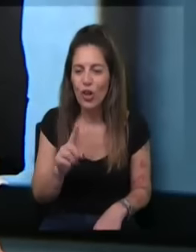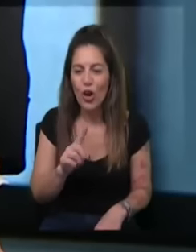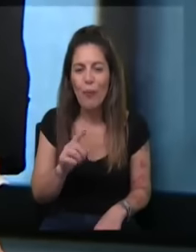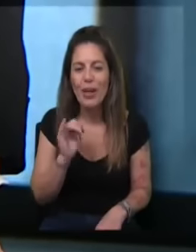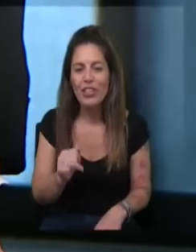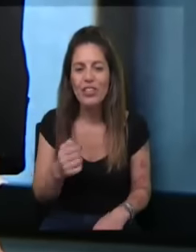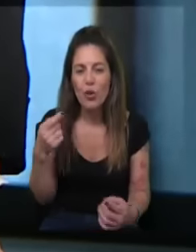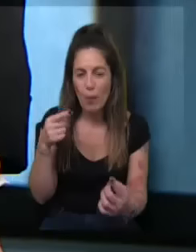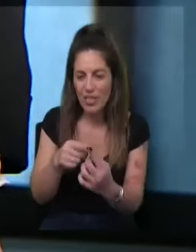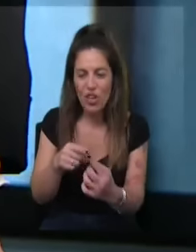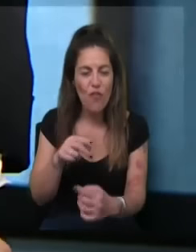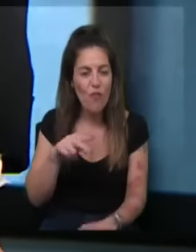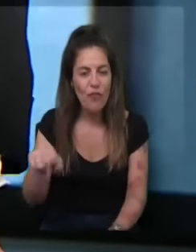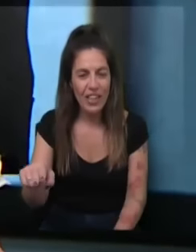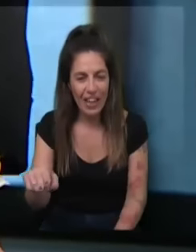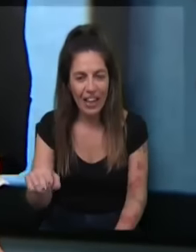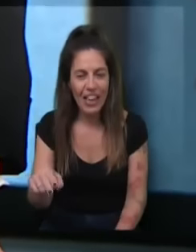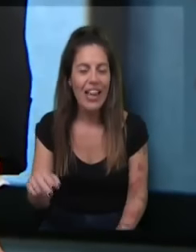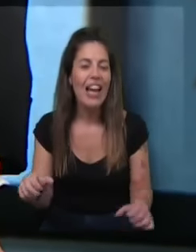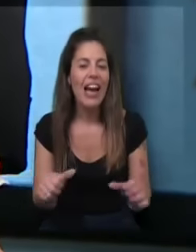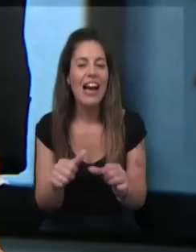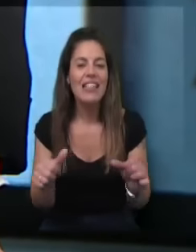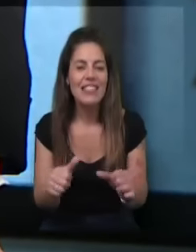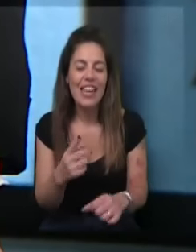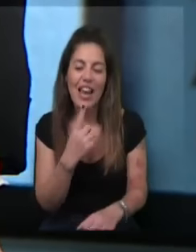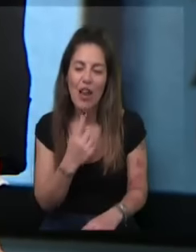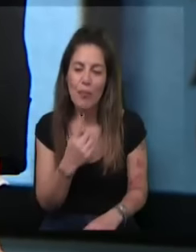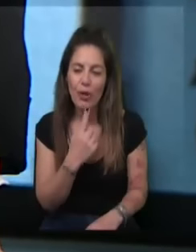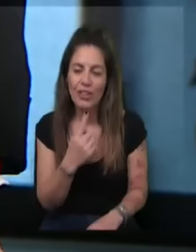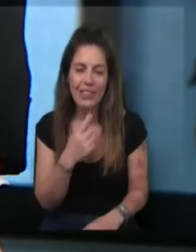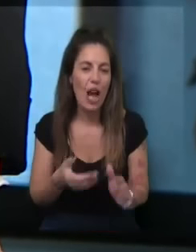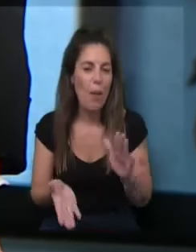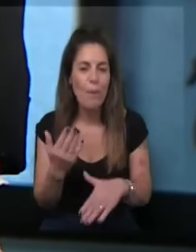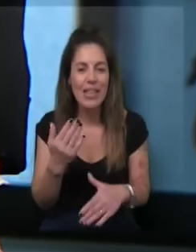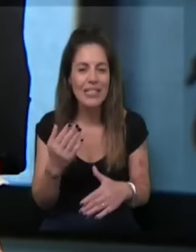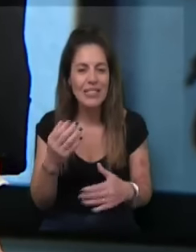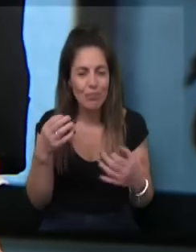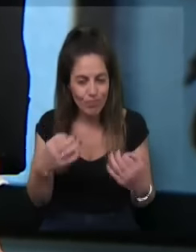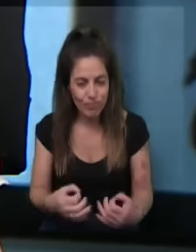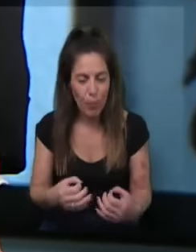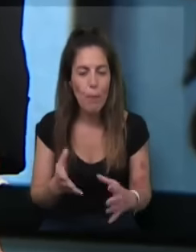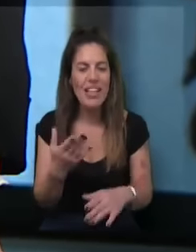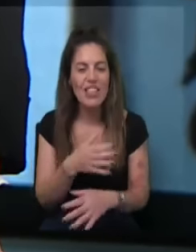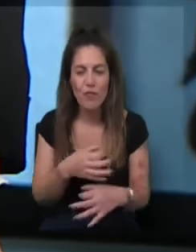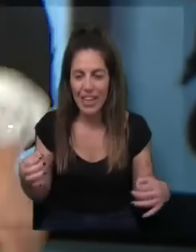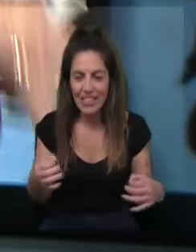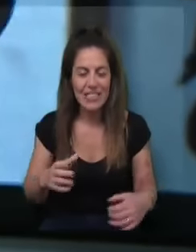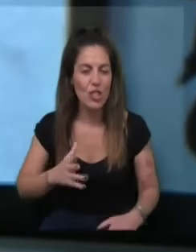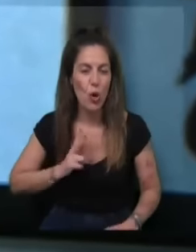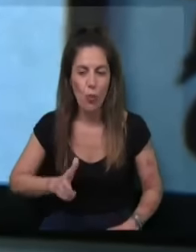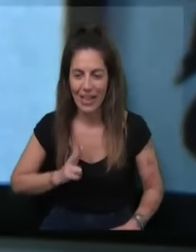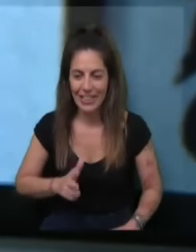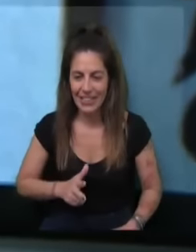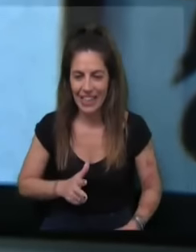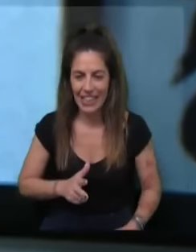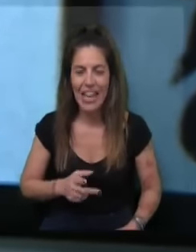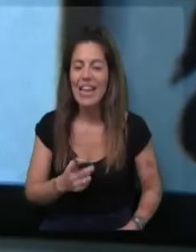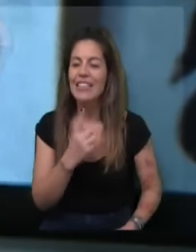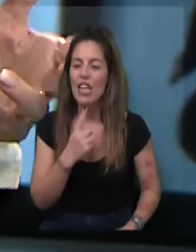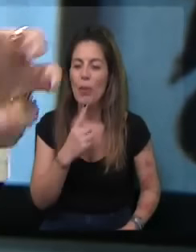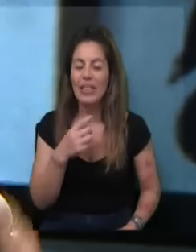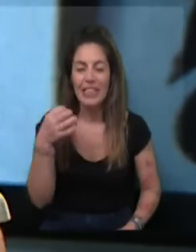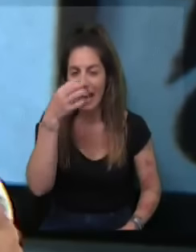una misión fija Y es que hacer a las políticas más pragmáticas más eficaces y humanitarias y en las políticas